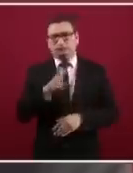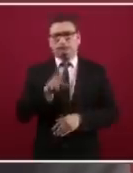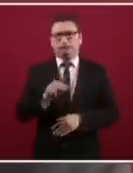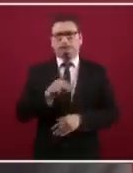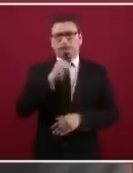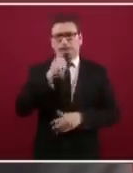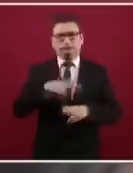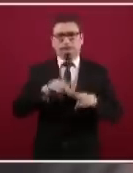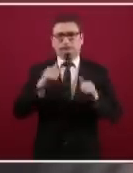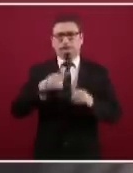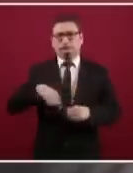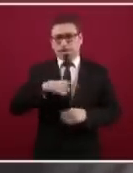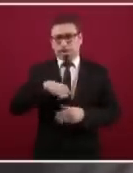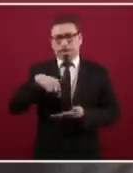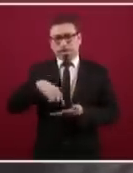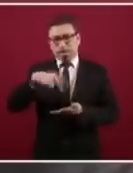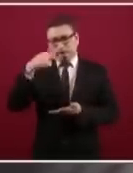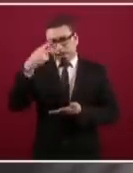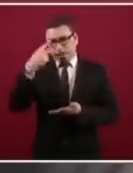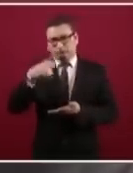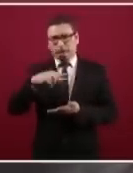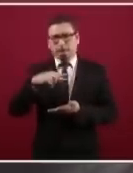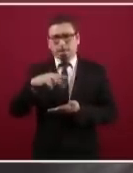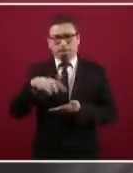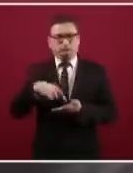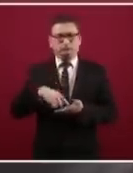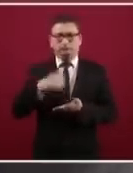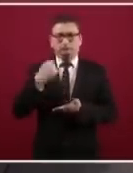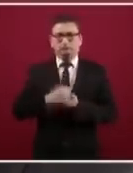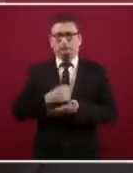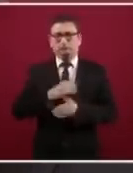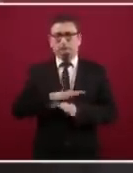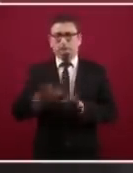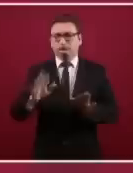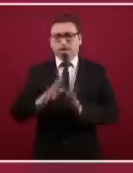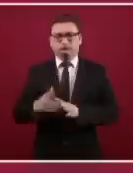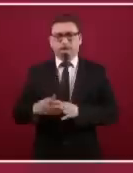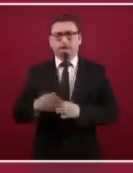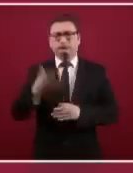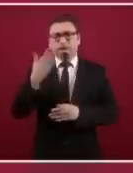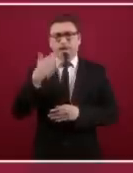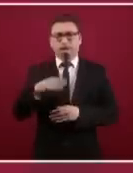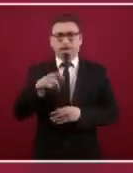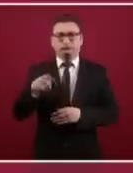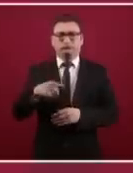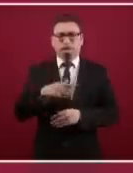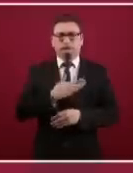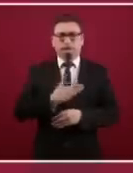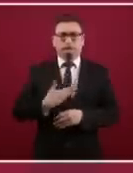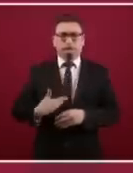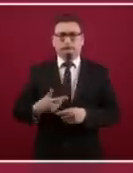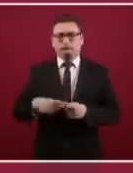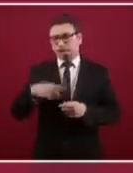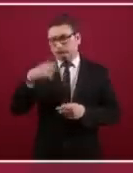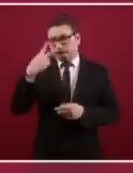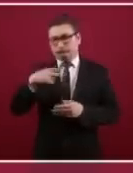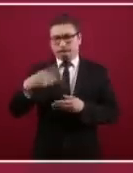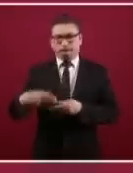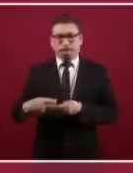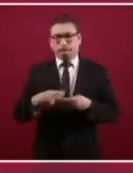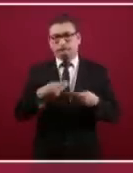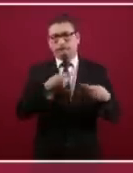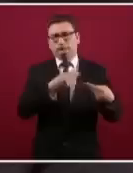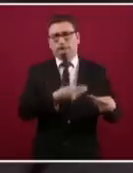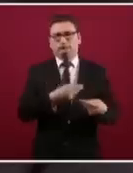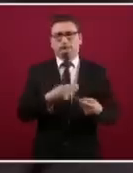lo aprobamos, lo aprobó el Ejecutivo en México y lo